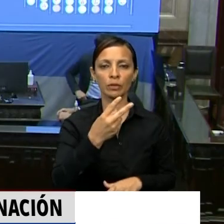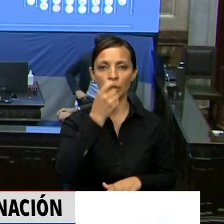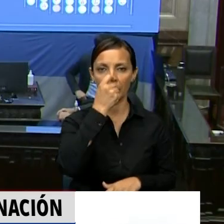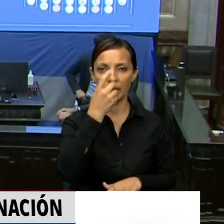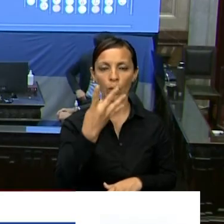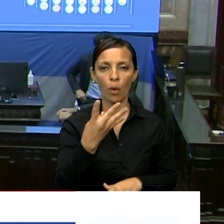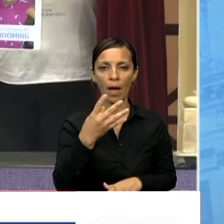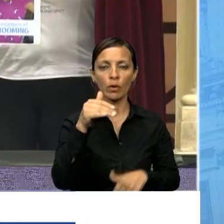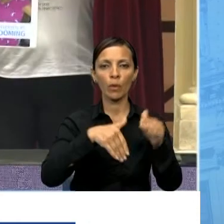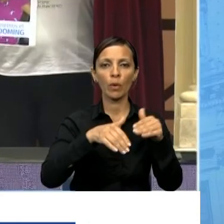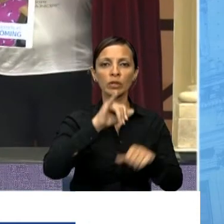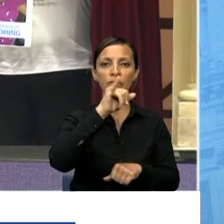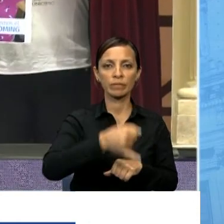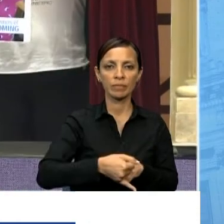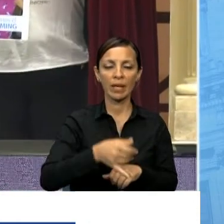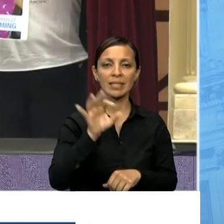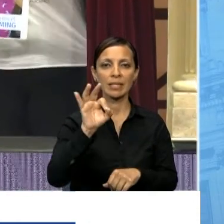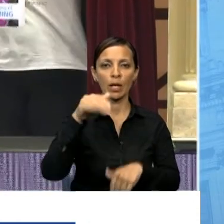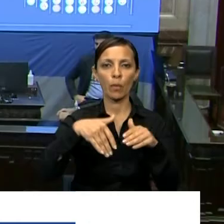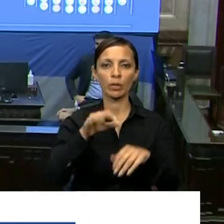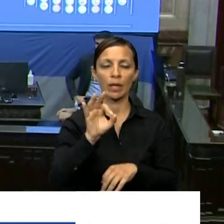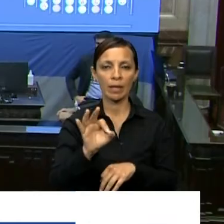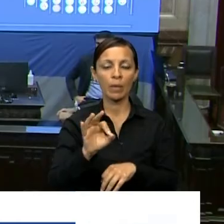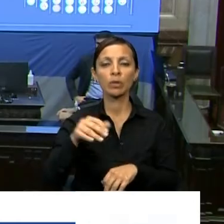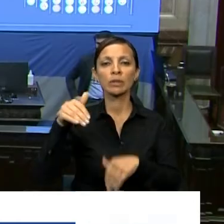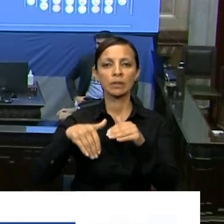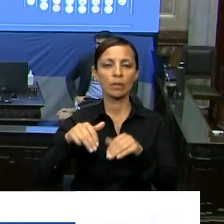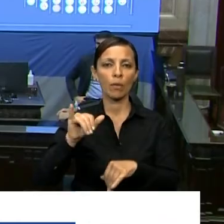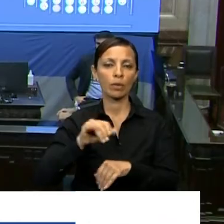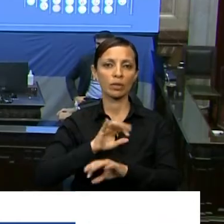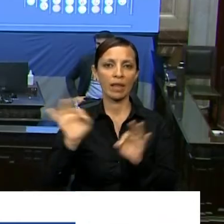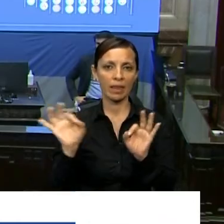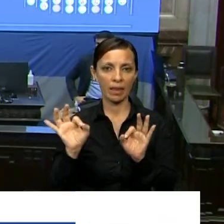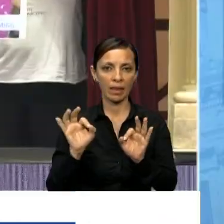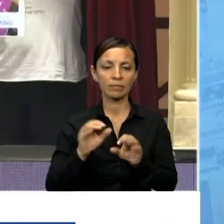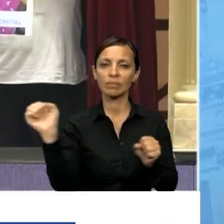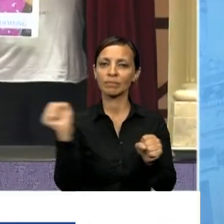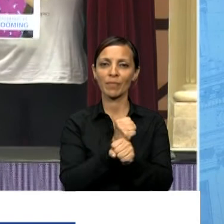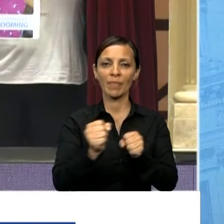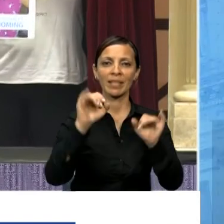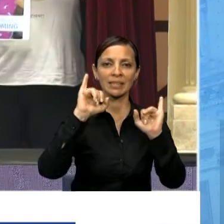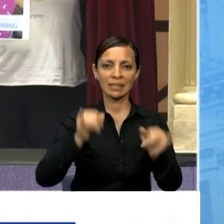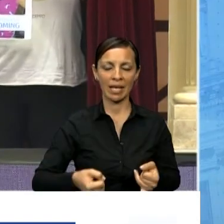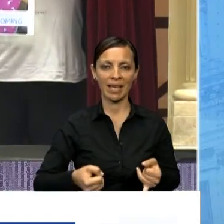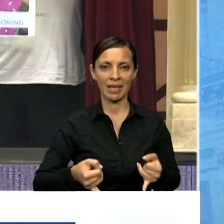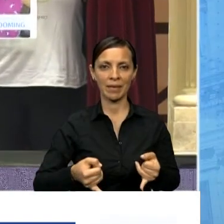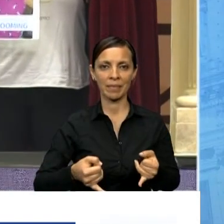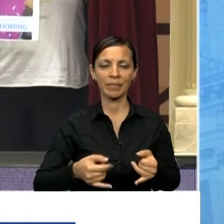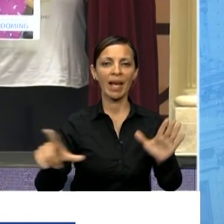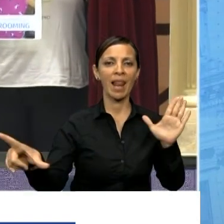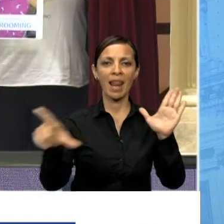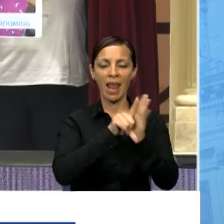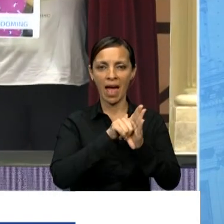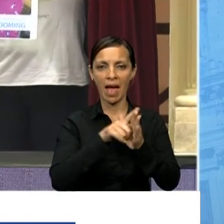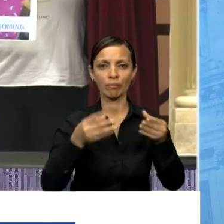224 afirmativos, 0 negativos, 0 abstenciones. Resulta afirmativo, es ley,